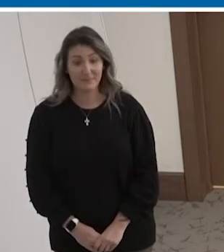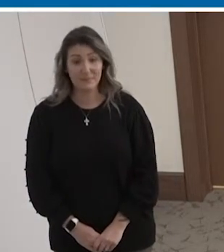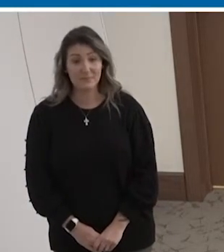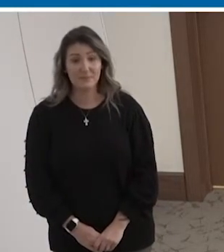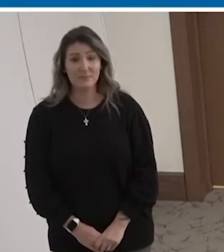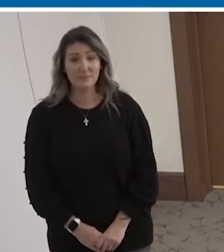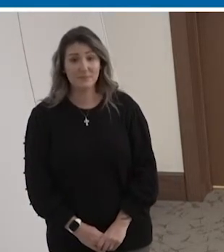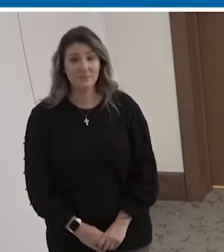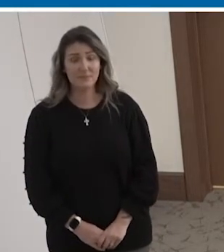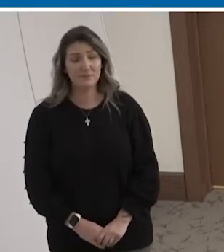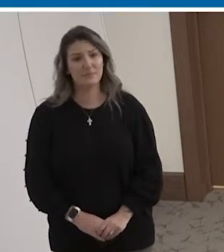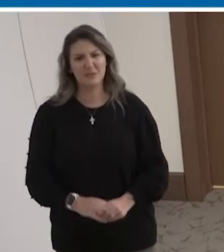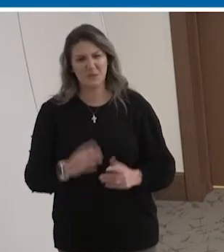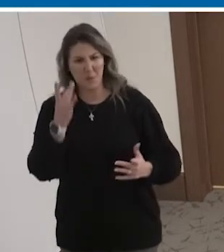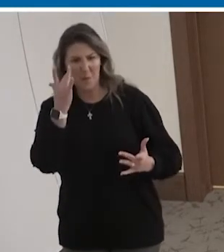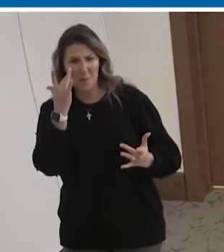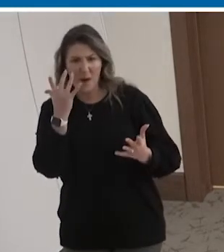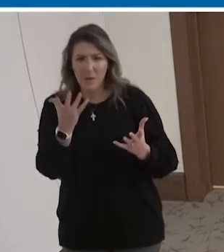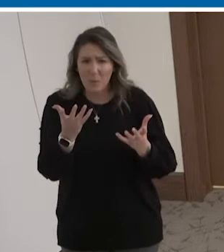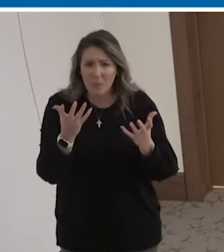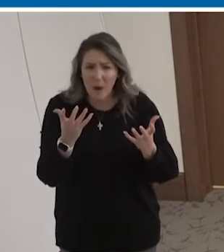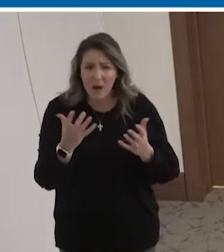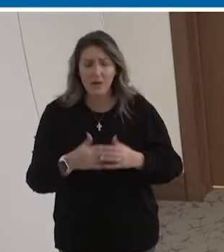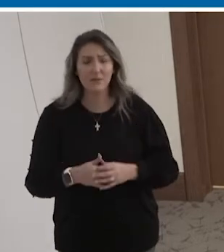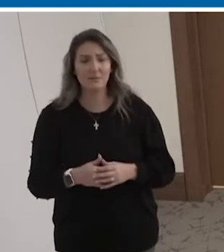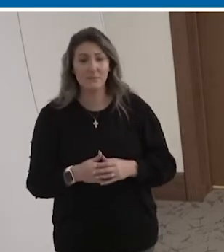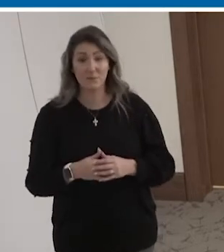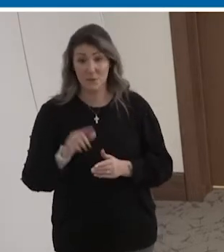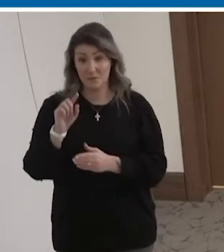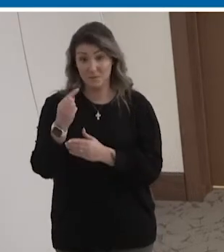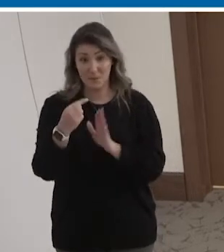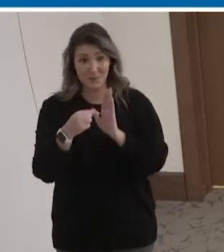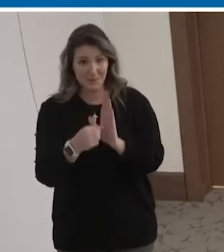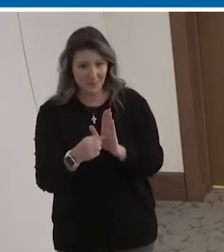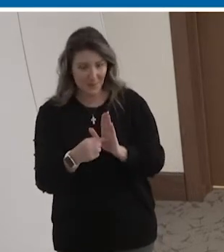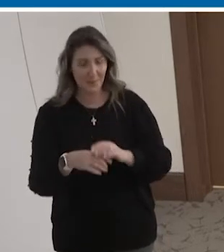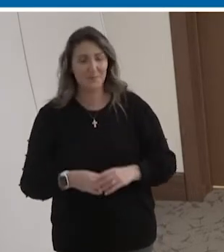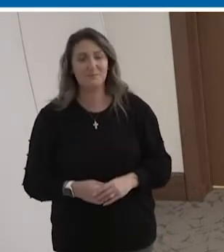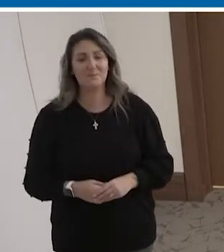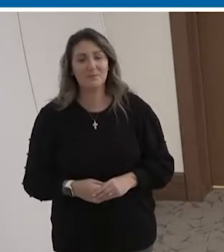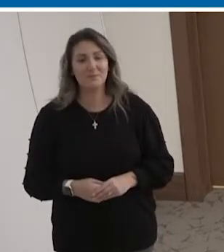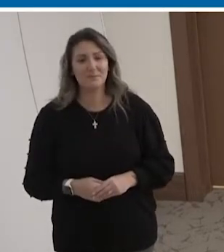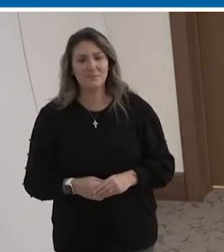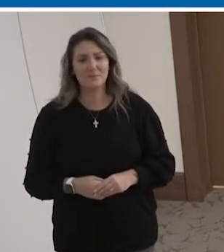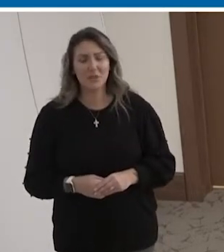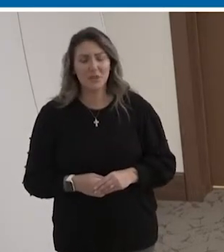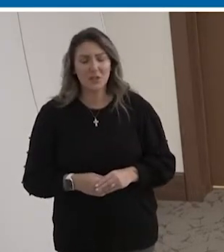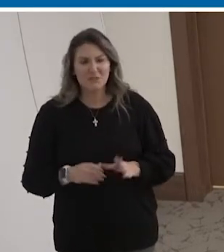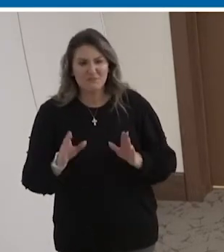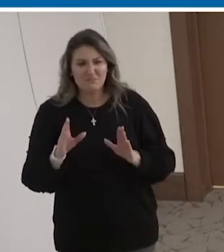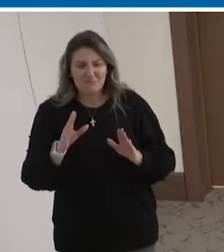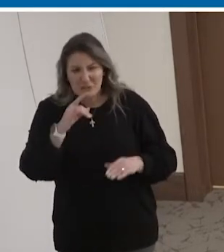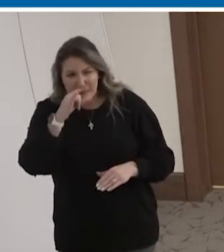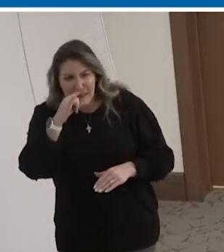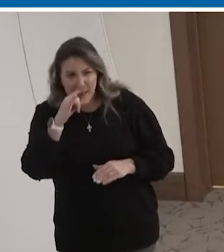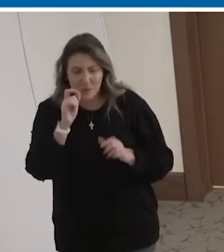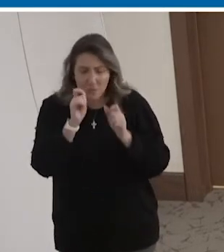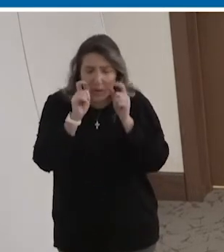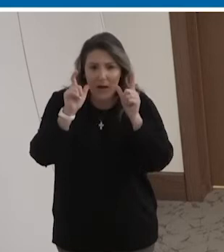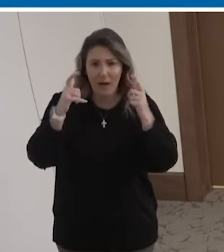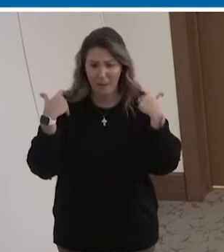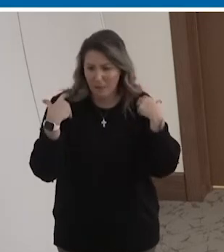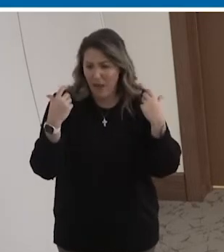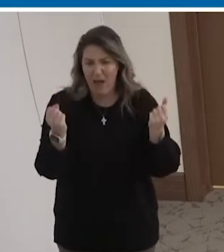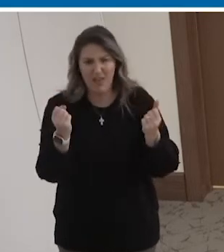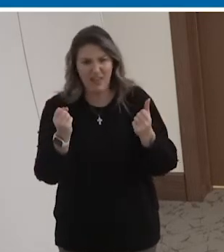So why do we want to do this? Well, here's the first example. Your child wakes up and is healthy, but at school they